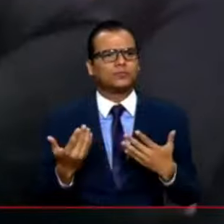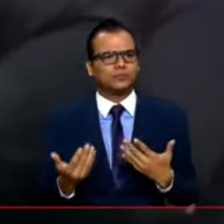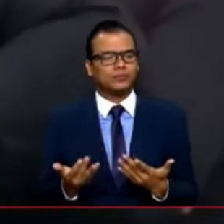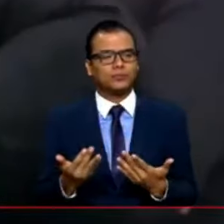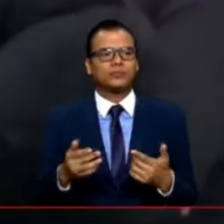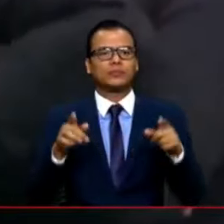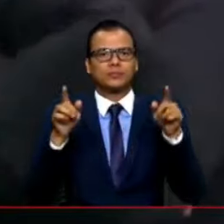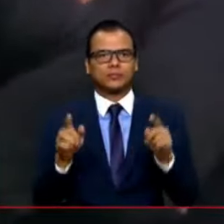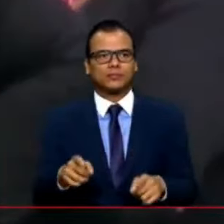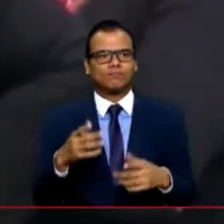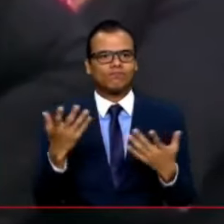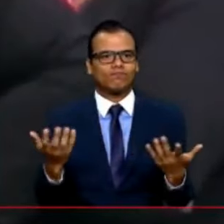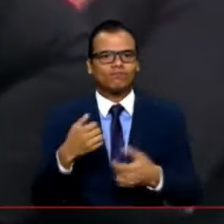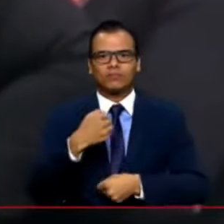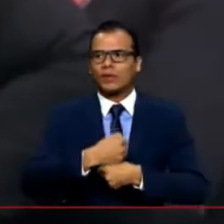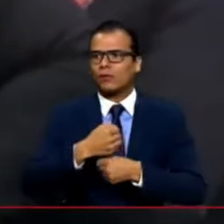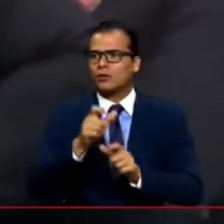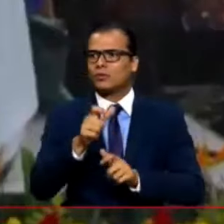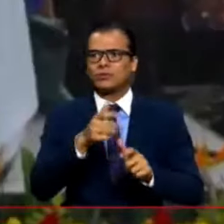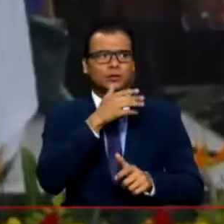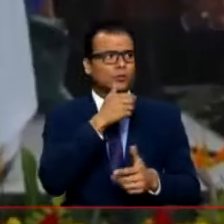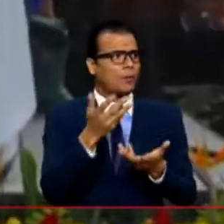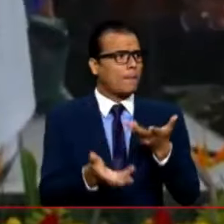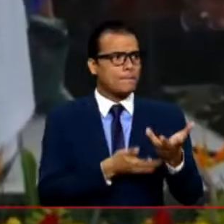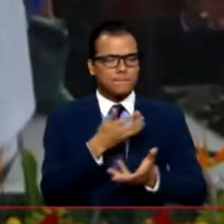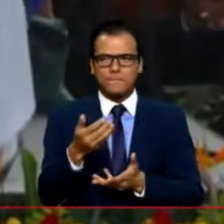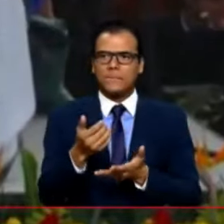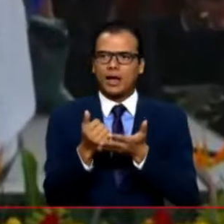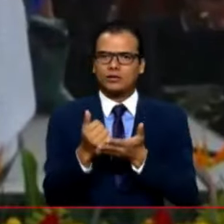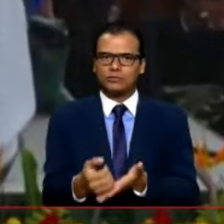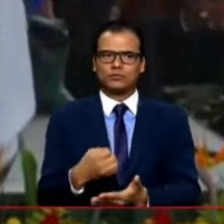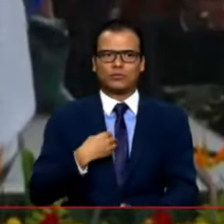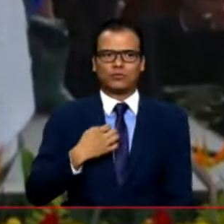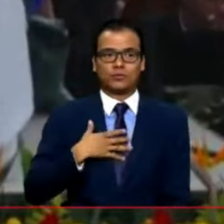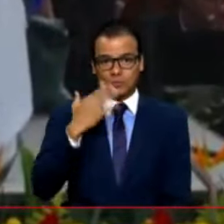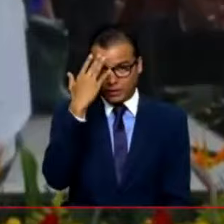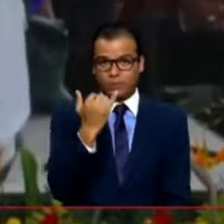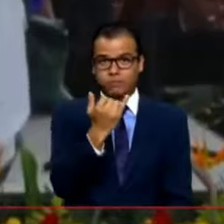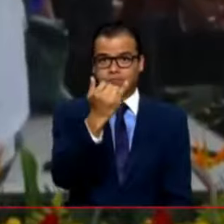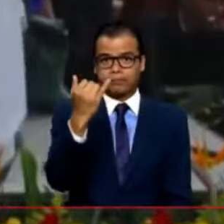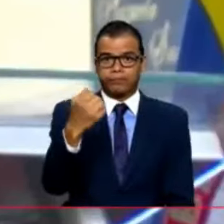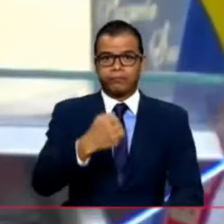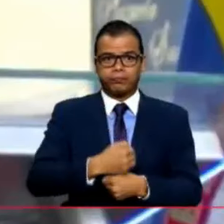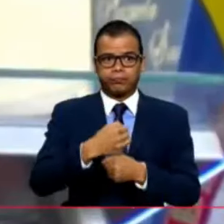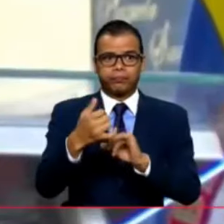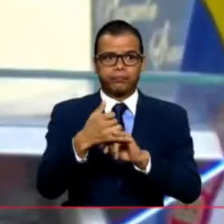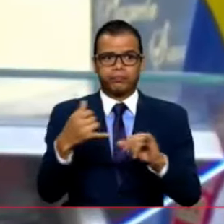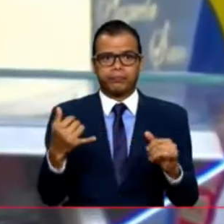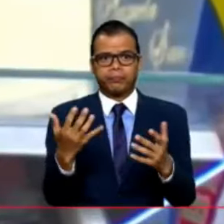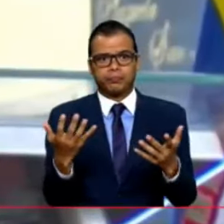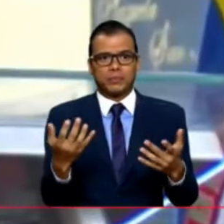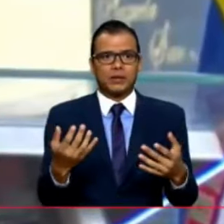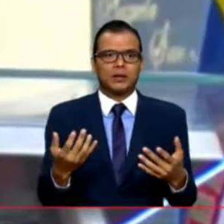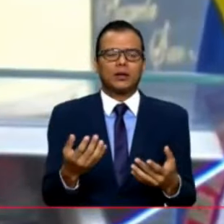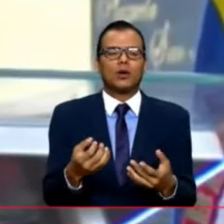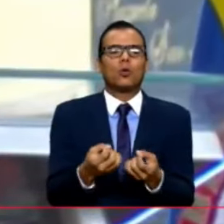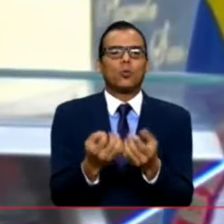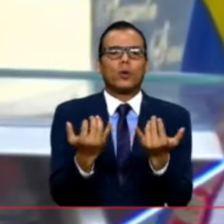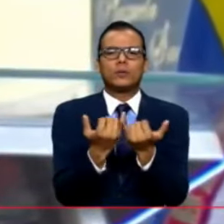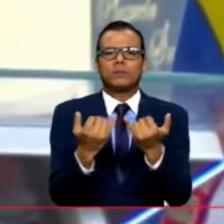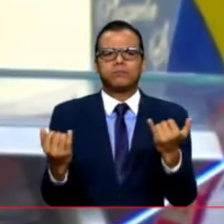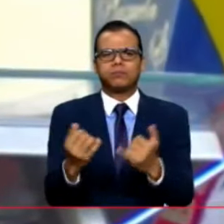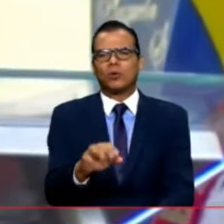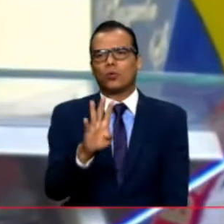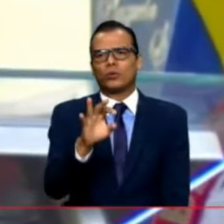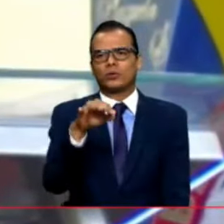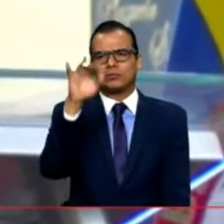los índices de informalidad laboral del municipio, que hoy se ubica en un 40%. No podemos nosotros estar viviendo